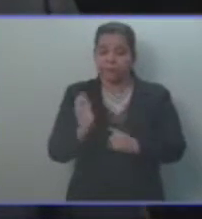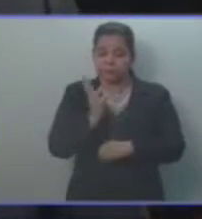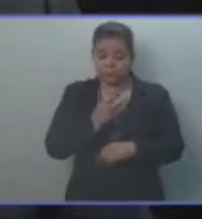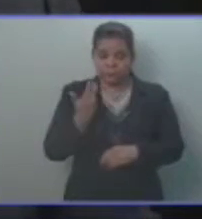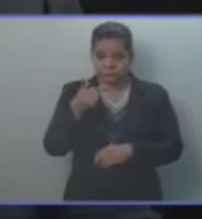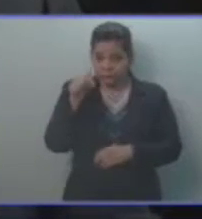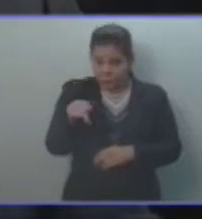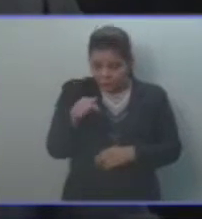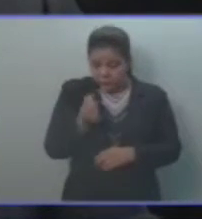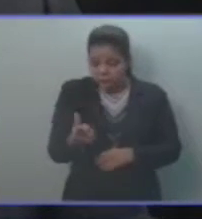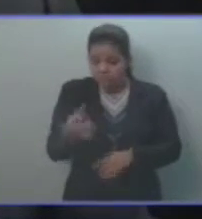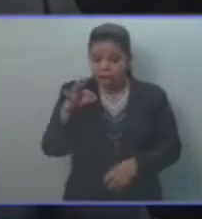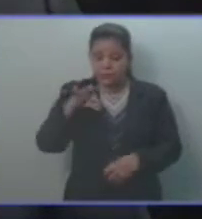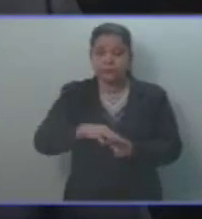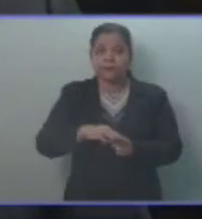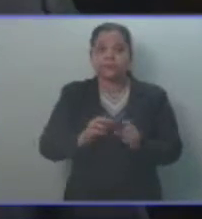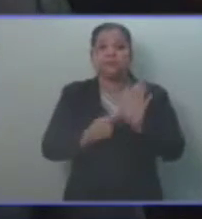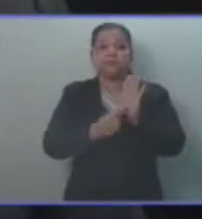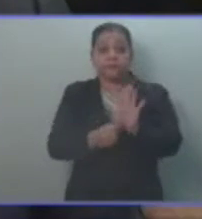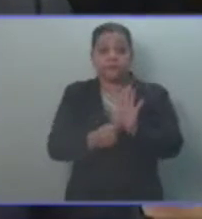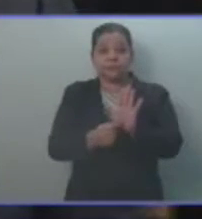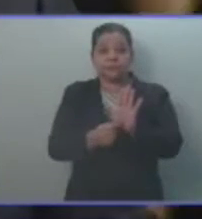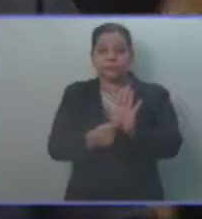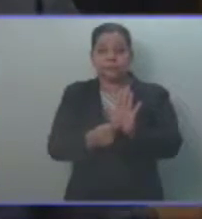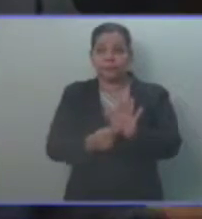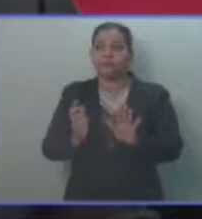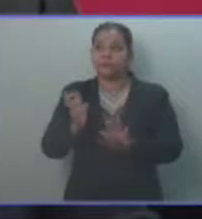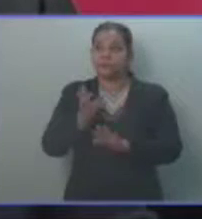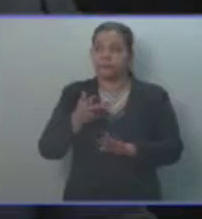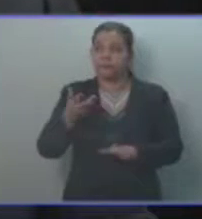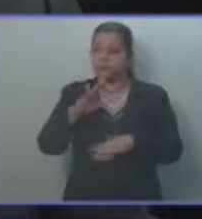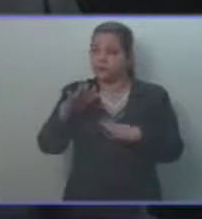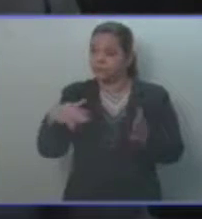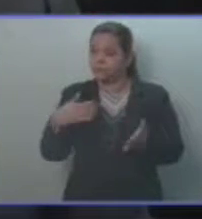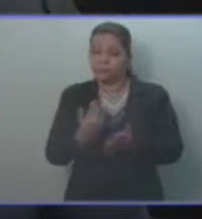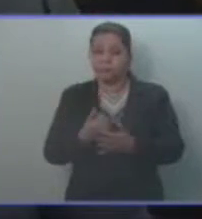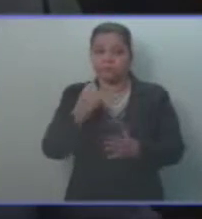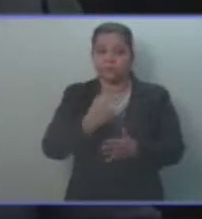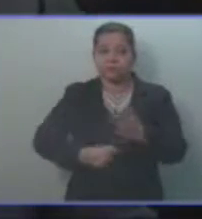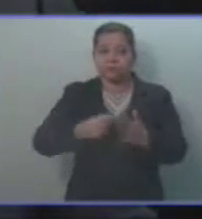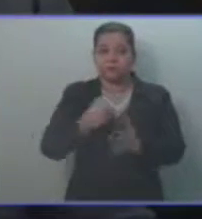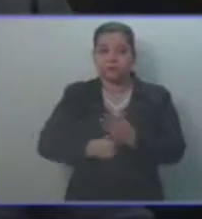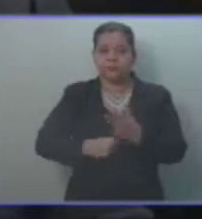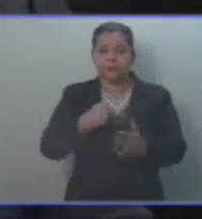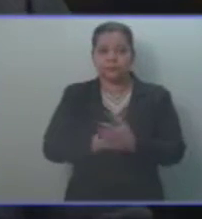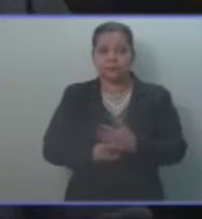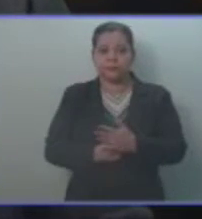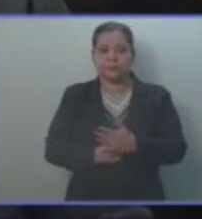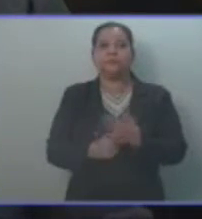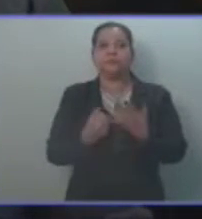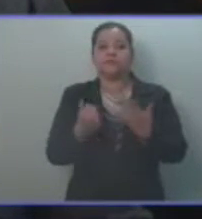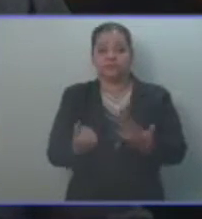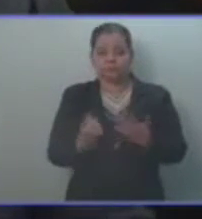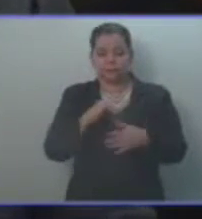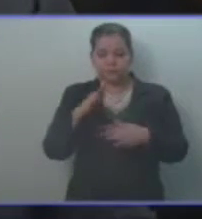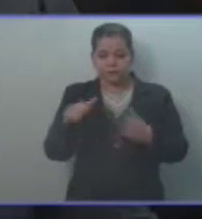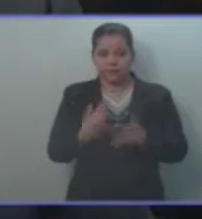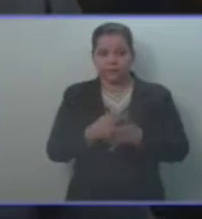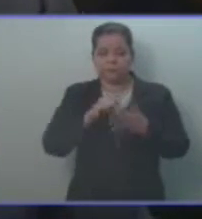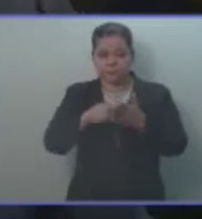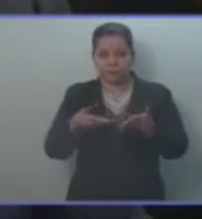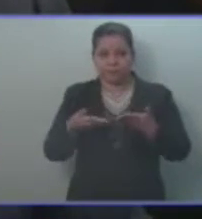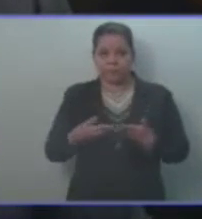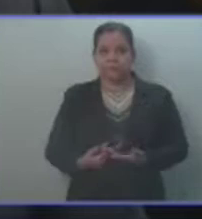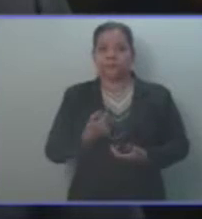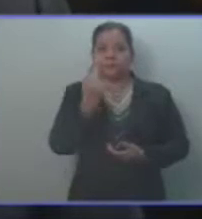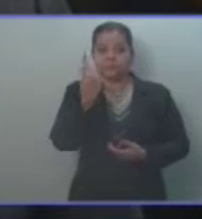votar también refleja ese espíritu de todos los que han luchado para reivindicar los derechos de las personas